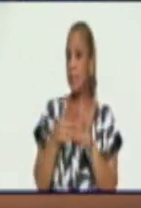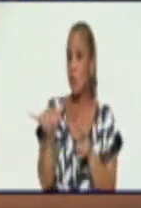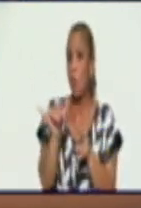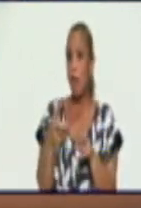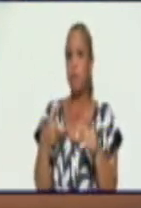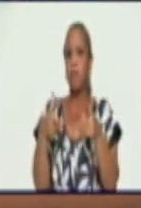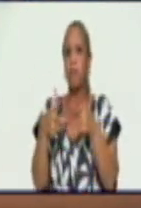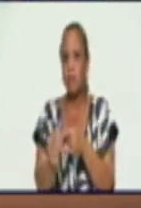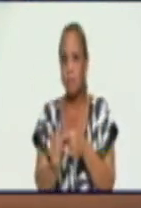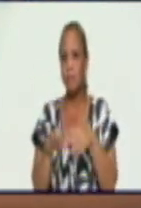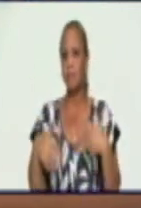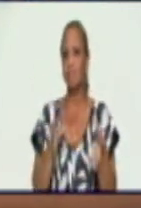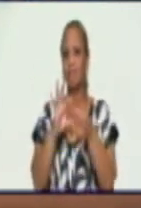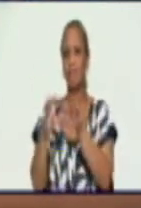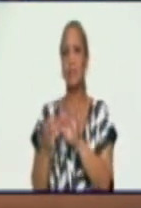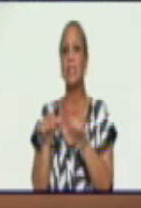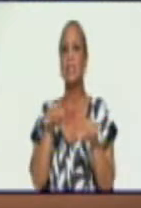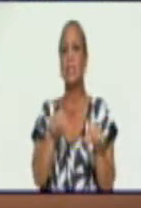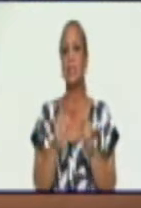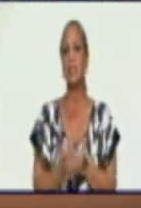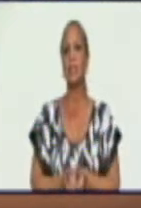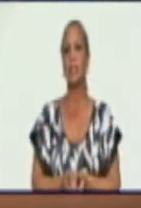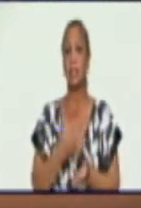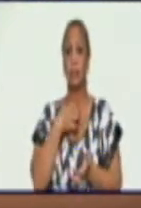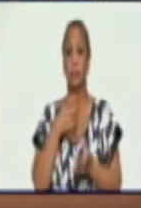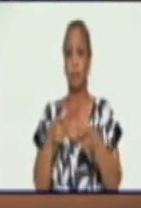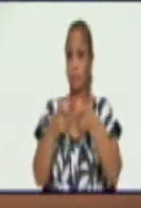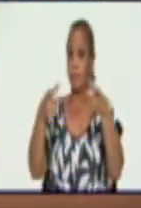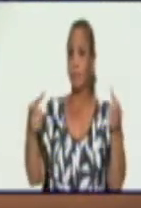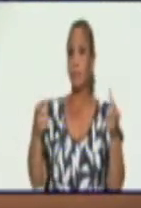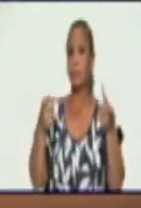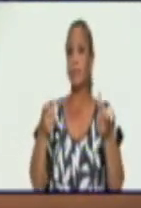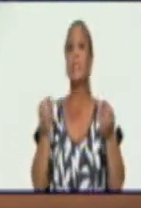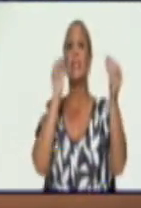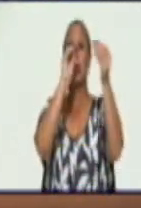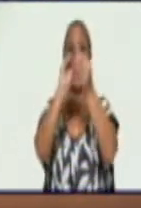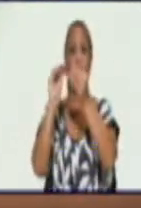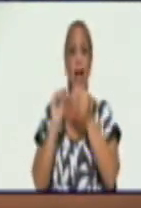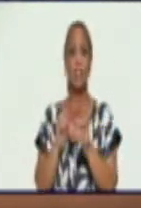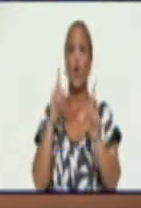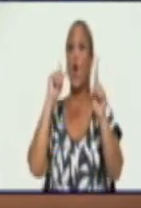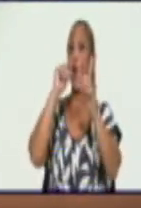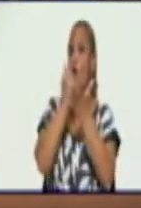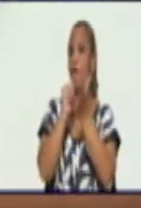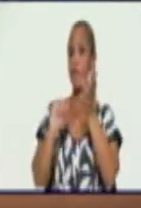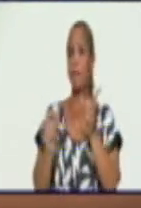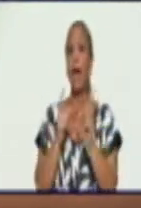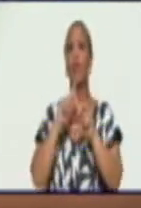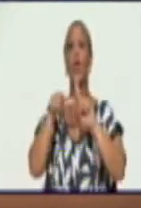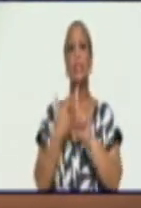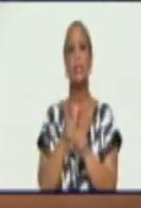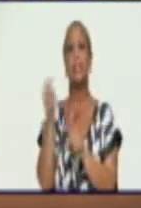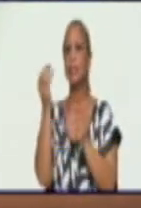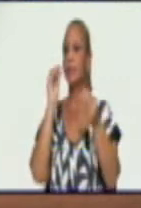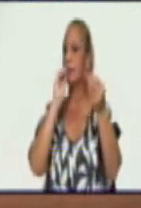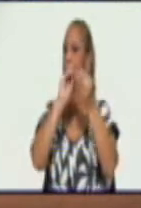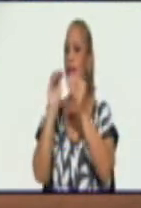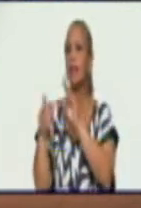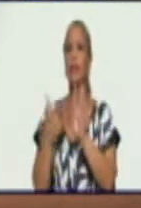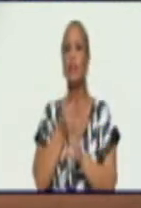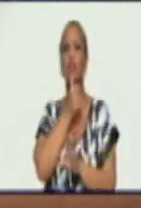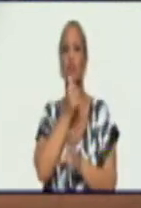freno al incremento sostenido que hemos tenido de los casos confirmados y también de los casos sospechosos en los